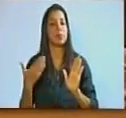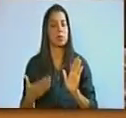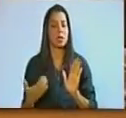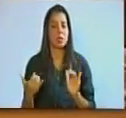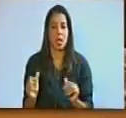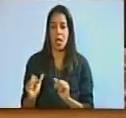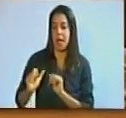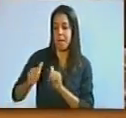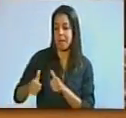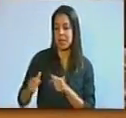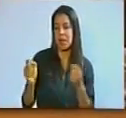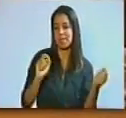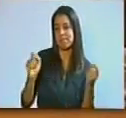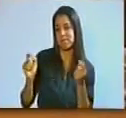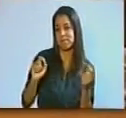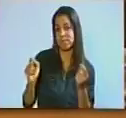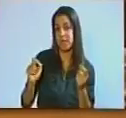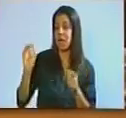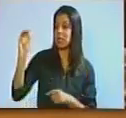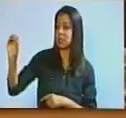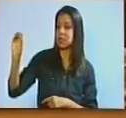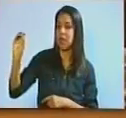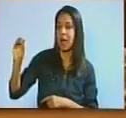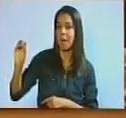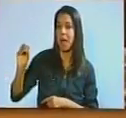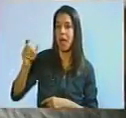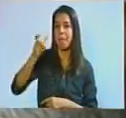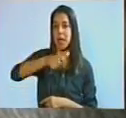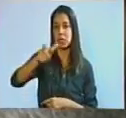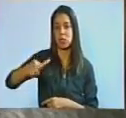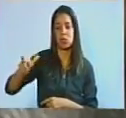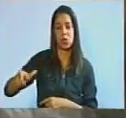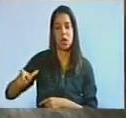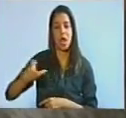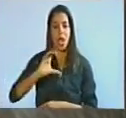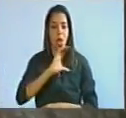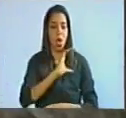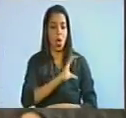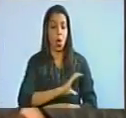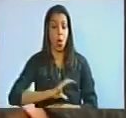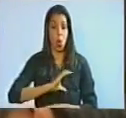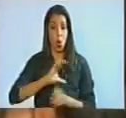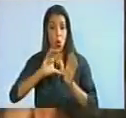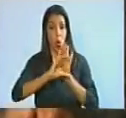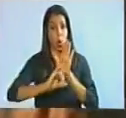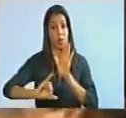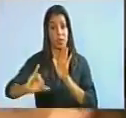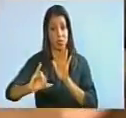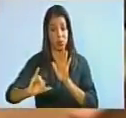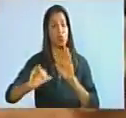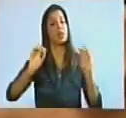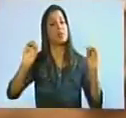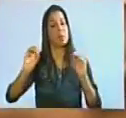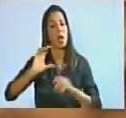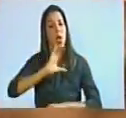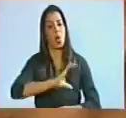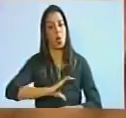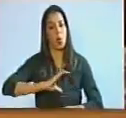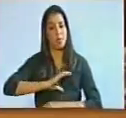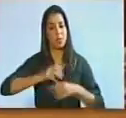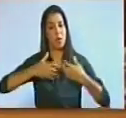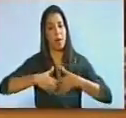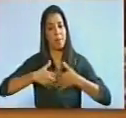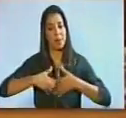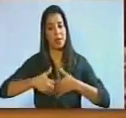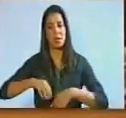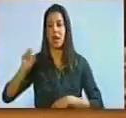debate invitando a constituyentes que conforman la Comisión de Economía Productiva y Diversificada. Quiero dar